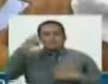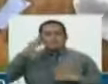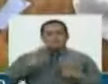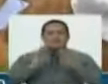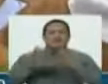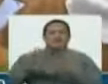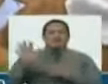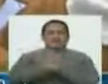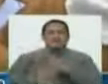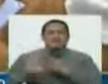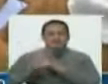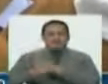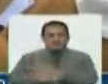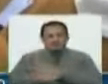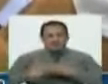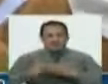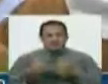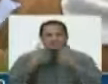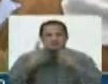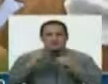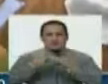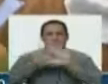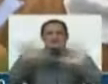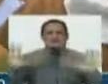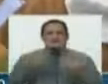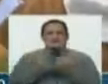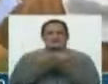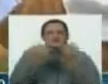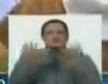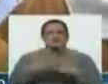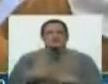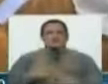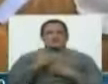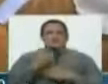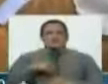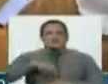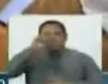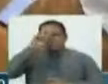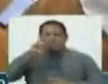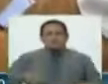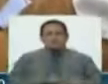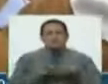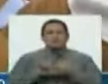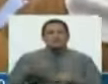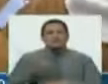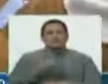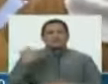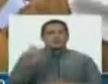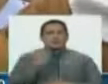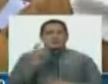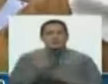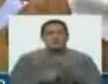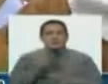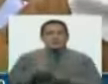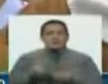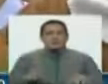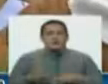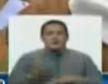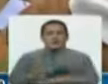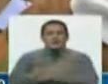dejar de defender con firmeza, con transparencia, los intereses nacionales y que toda persona que está siendo